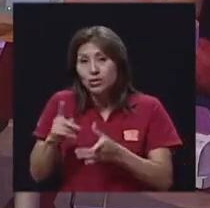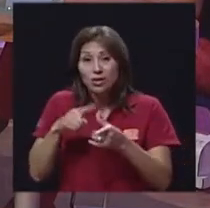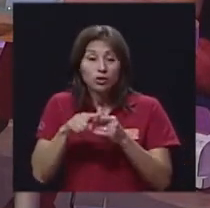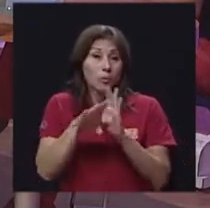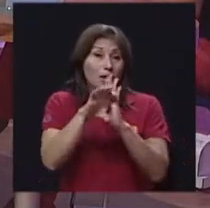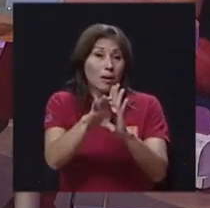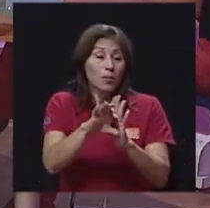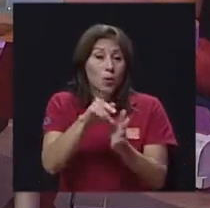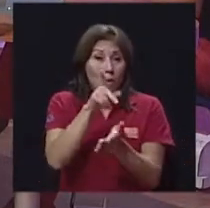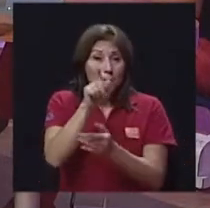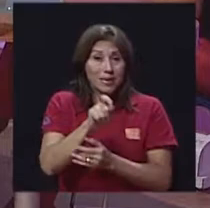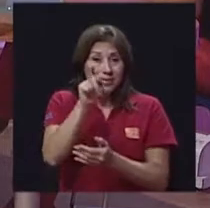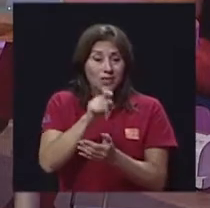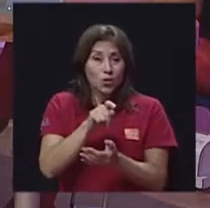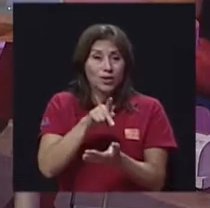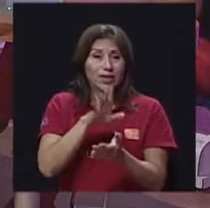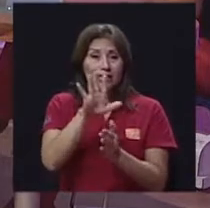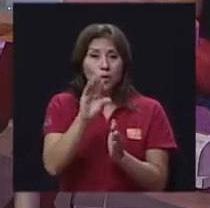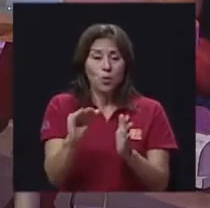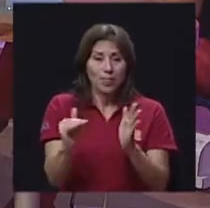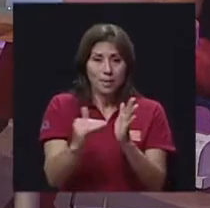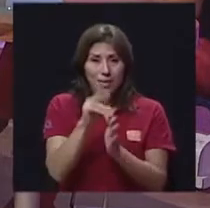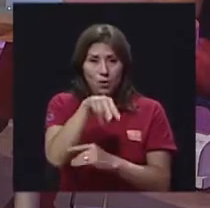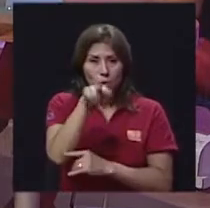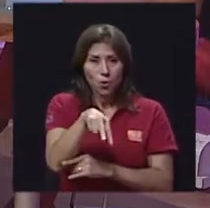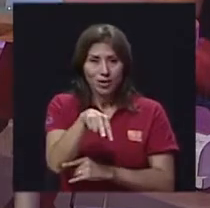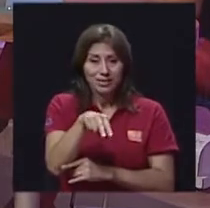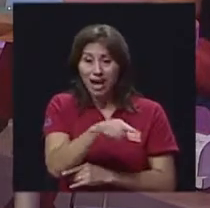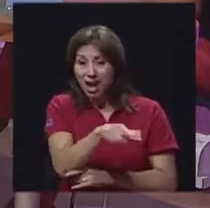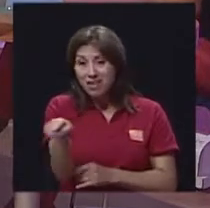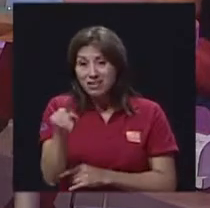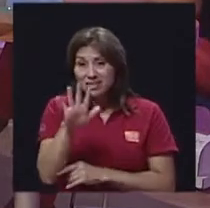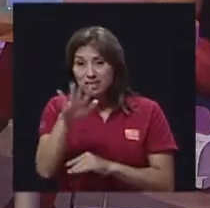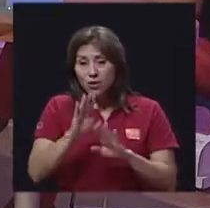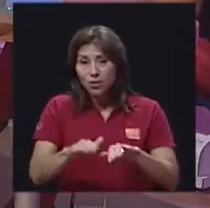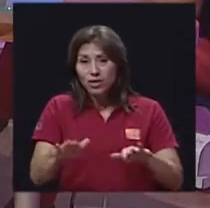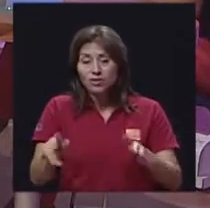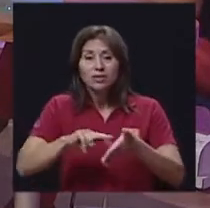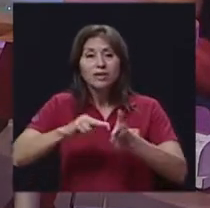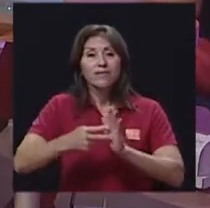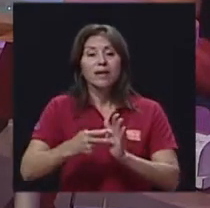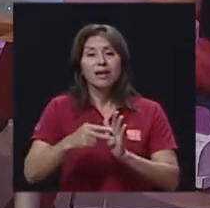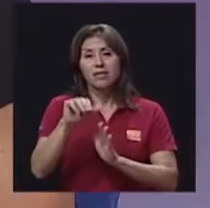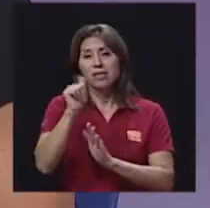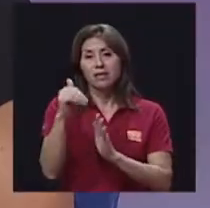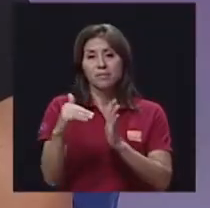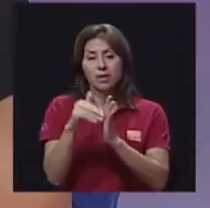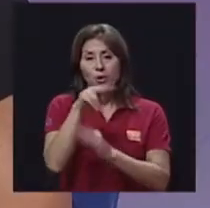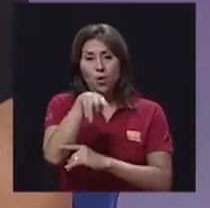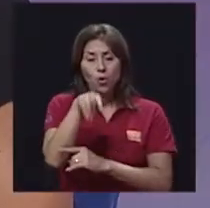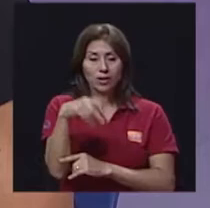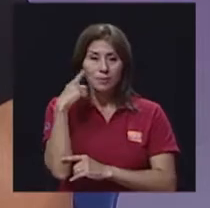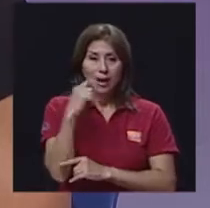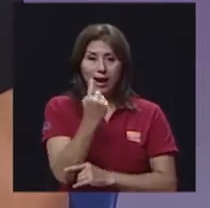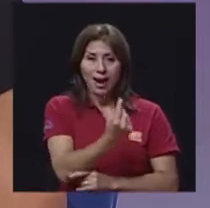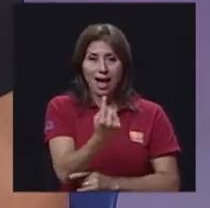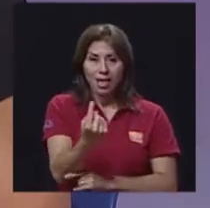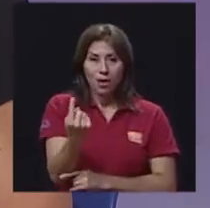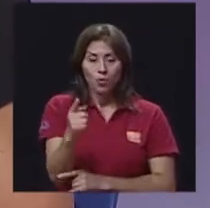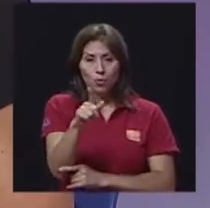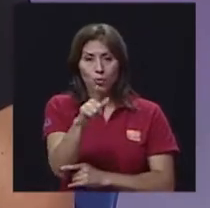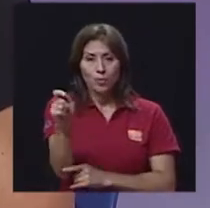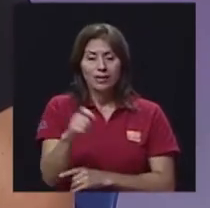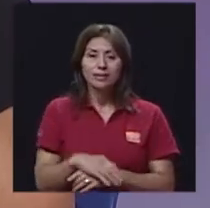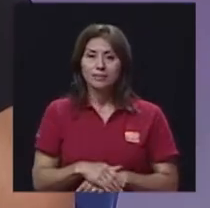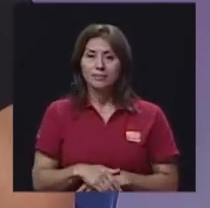hay cinco beneficiarios, son 10.000 colones para cada uno, uh-huh, por mes. Esa es la realidad. Y desde su